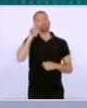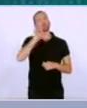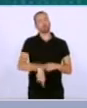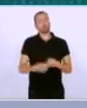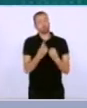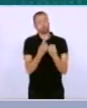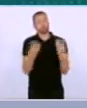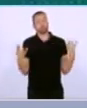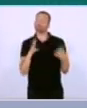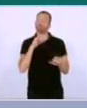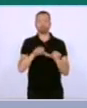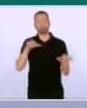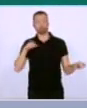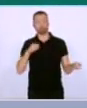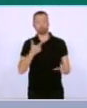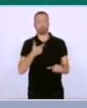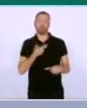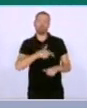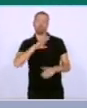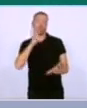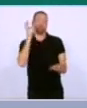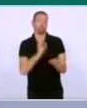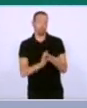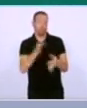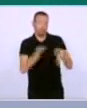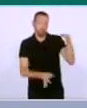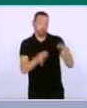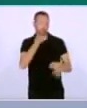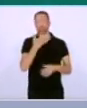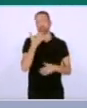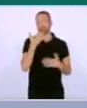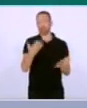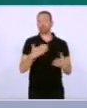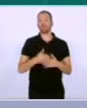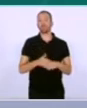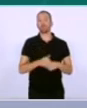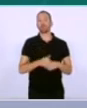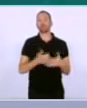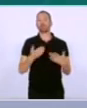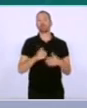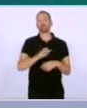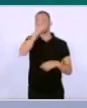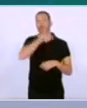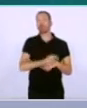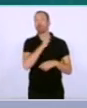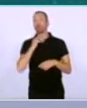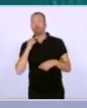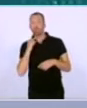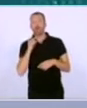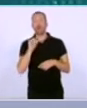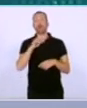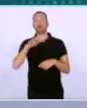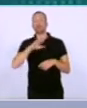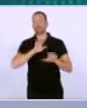y traigo a la memoria por ejemplo el crimen de ese sacristán en algeciras que fue ejecutado a